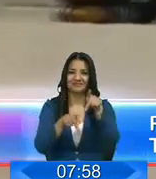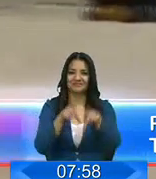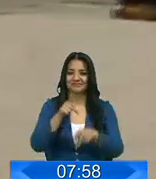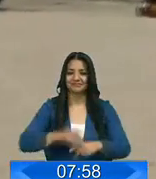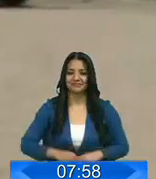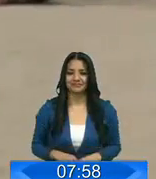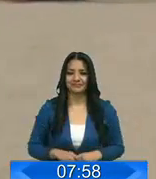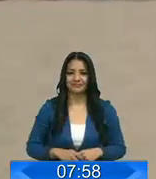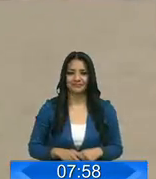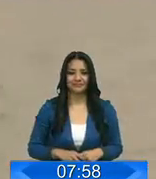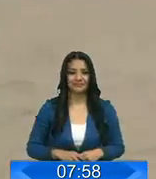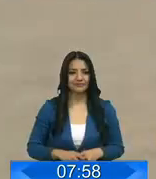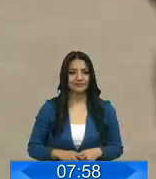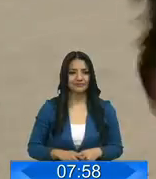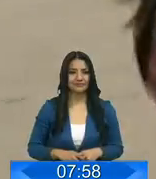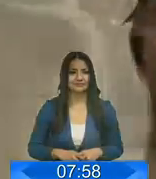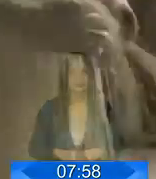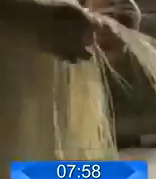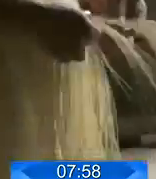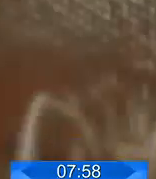Informó Roselena Vascones.